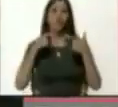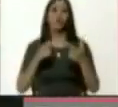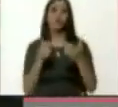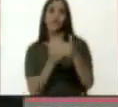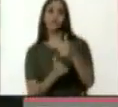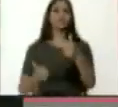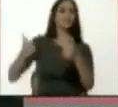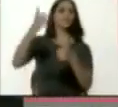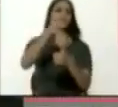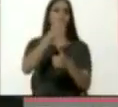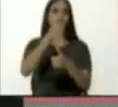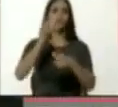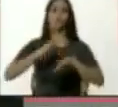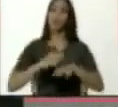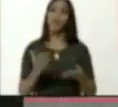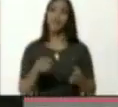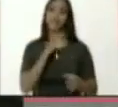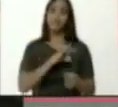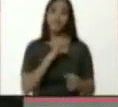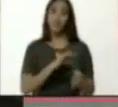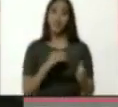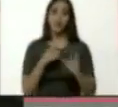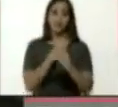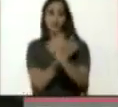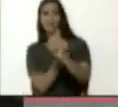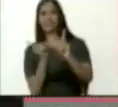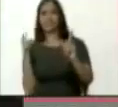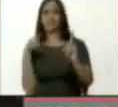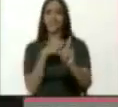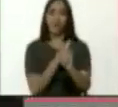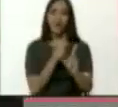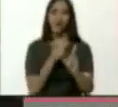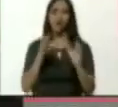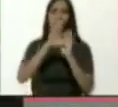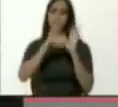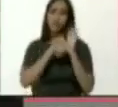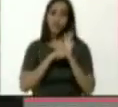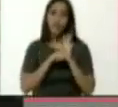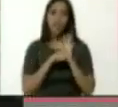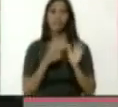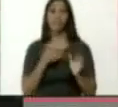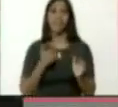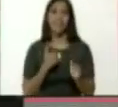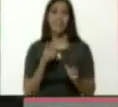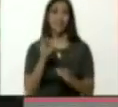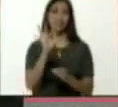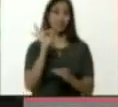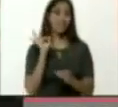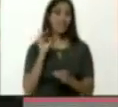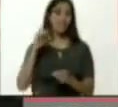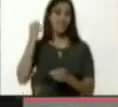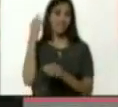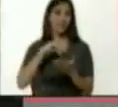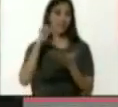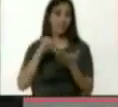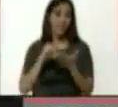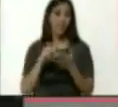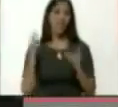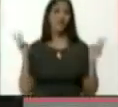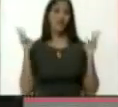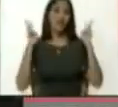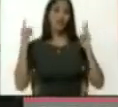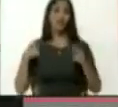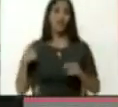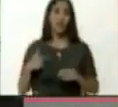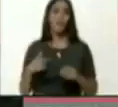remontó. Claro. ¿Por qué? Porque estos señores se desviaron del hilo constitucional, querían utilizar la Asamblea Nacional, la victoria que obtuvieron, para